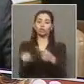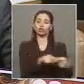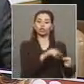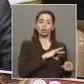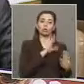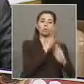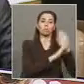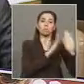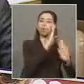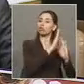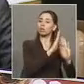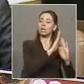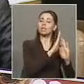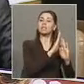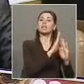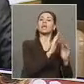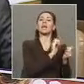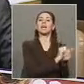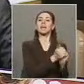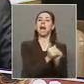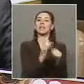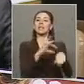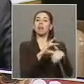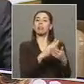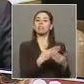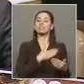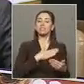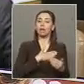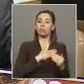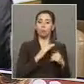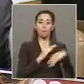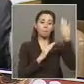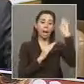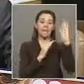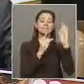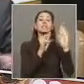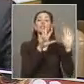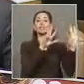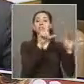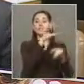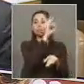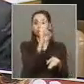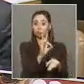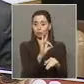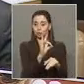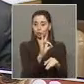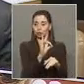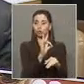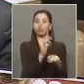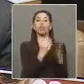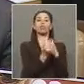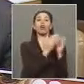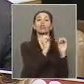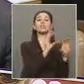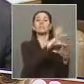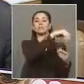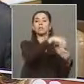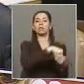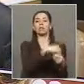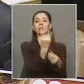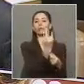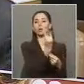las carreras del área de la salud y manteniéndola mayoritariamente, en el 97% de los casos, al interior de las